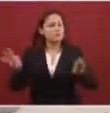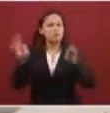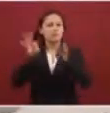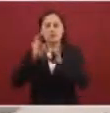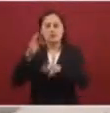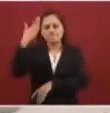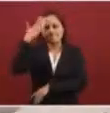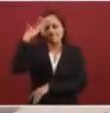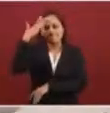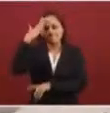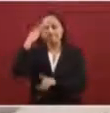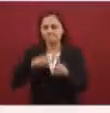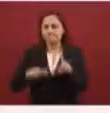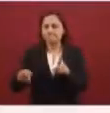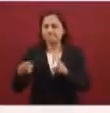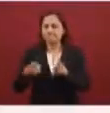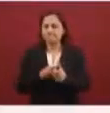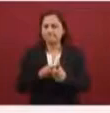El deporte